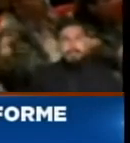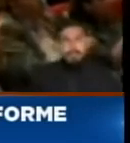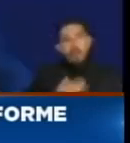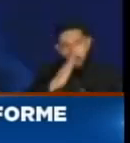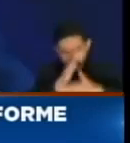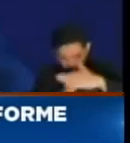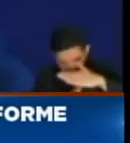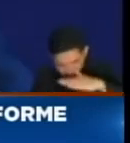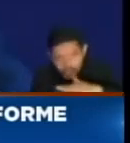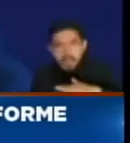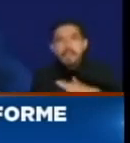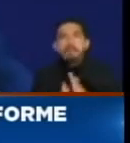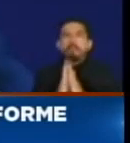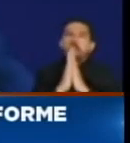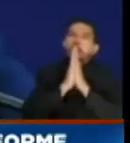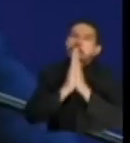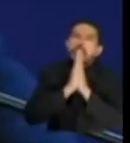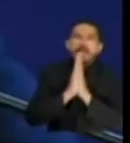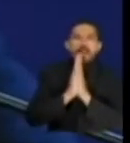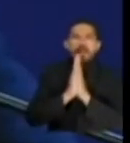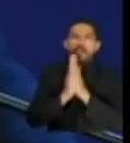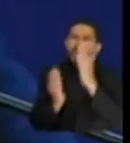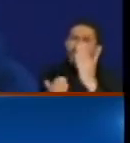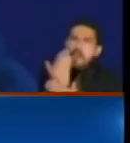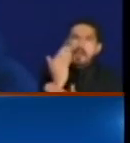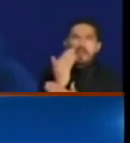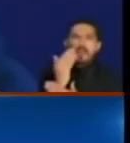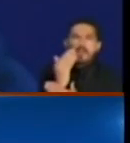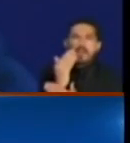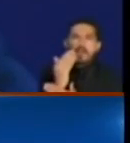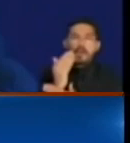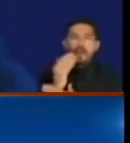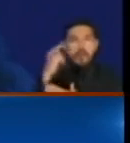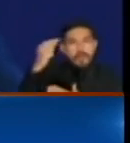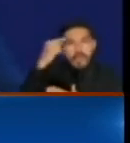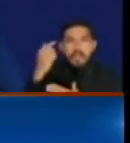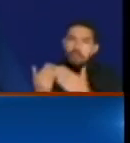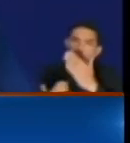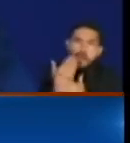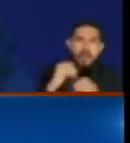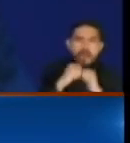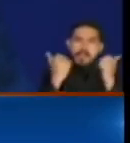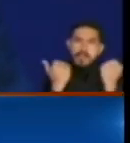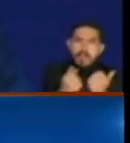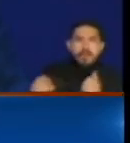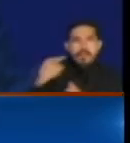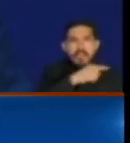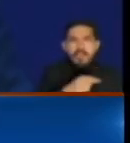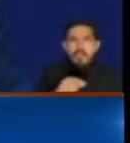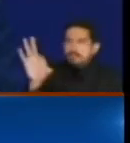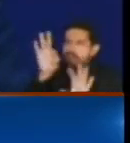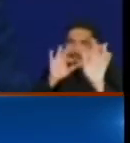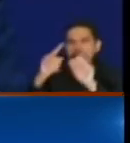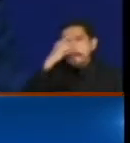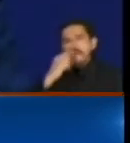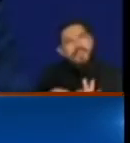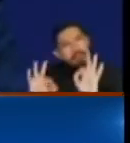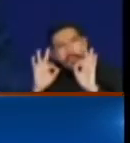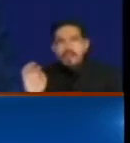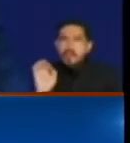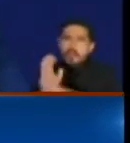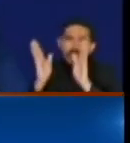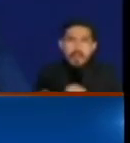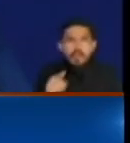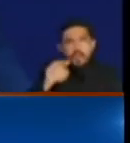autoridades. Les pido elegir a los mejores ecuatorianos, ejercer su voto creyendo de manera